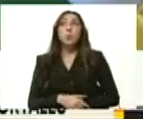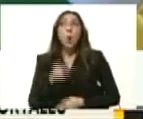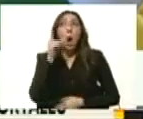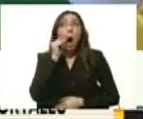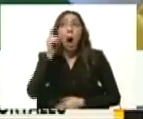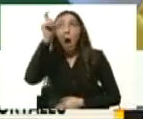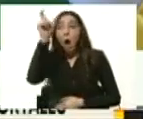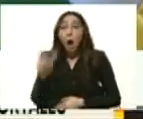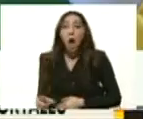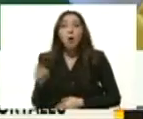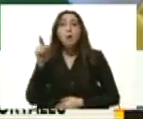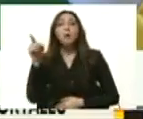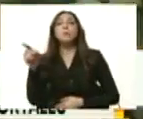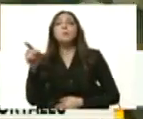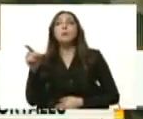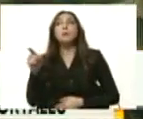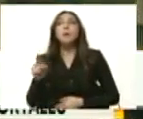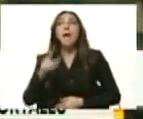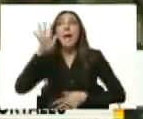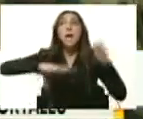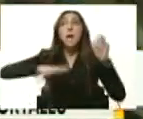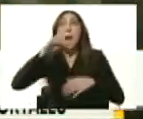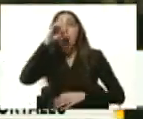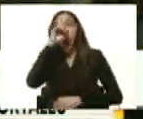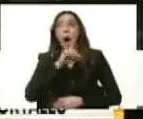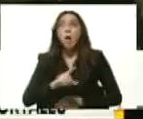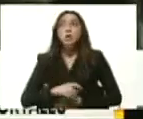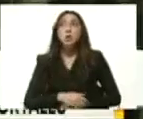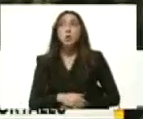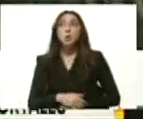Filemón Salinas Rivera, 15 años.